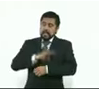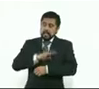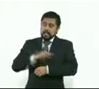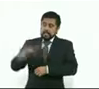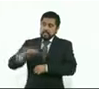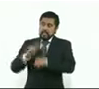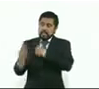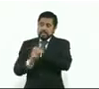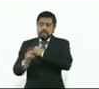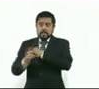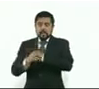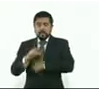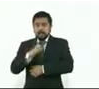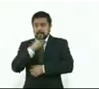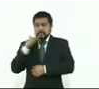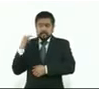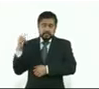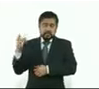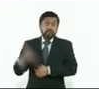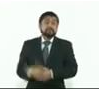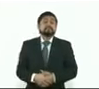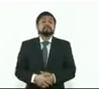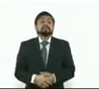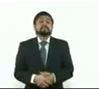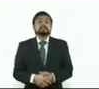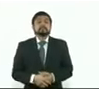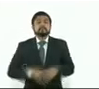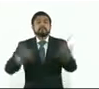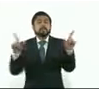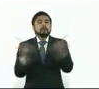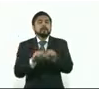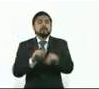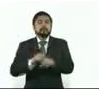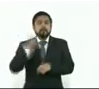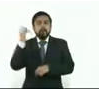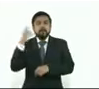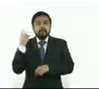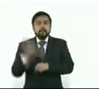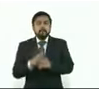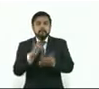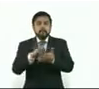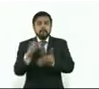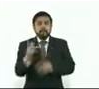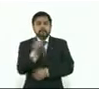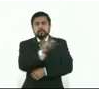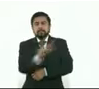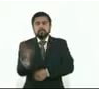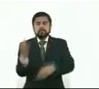Gracias. Concluimos con la conferencia de prensa. Muchas gracias a todos.